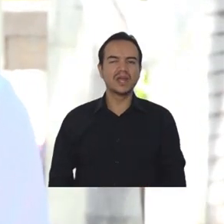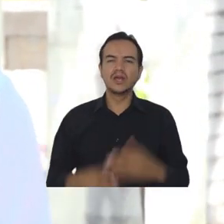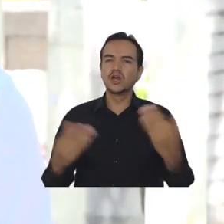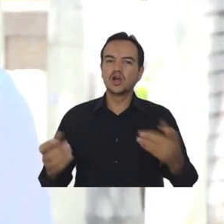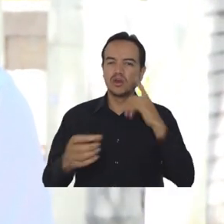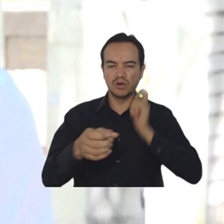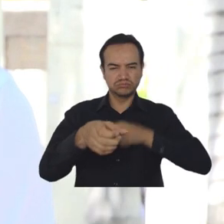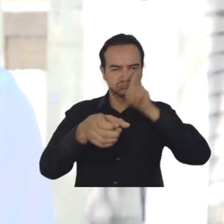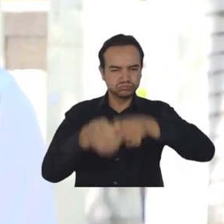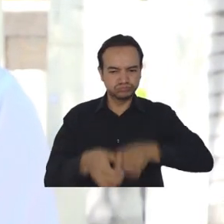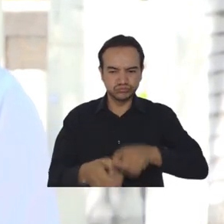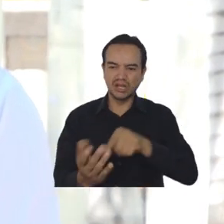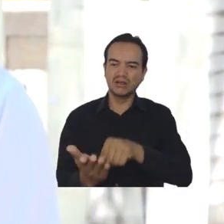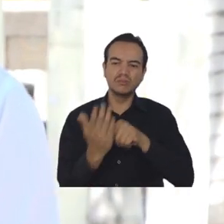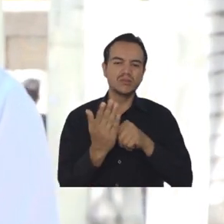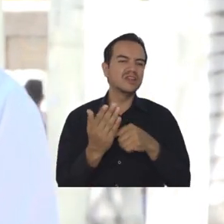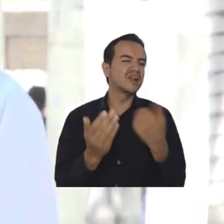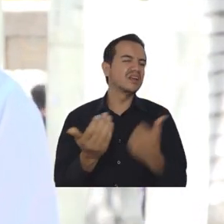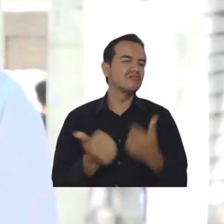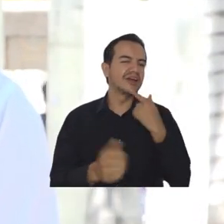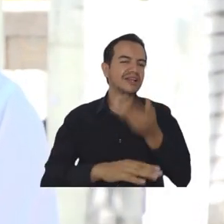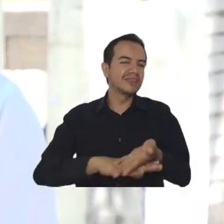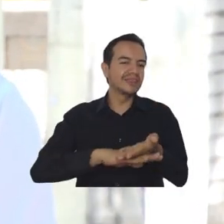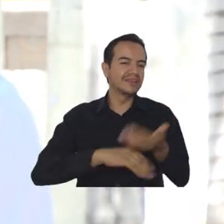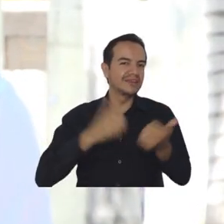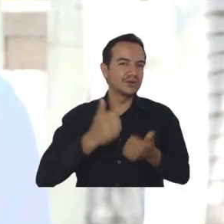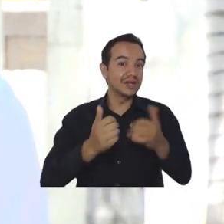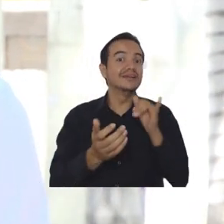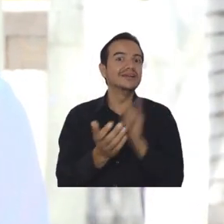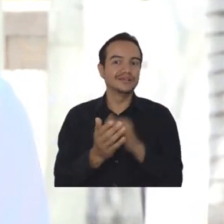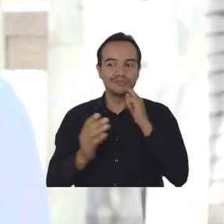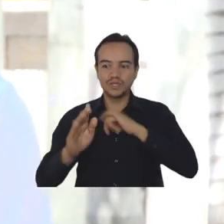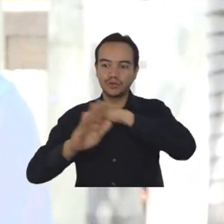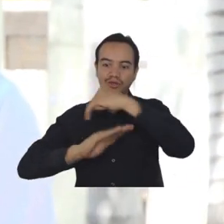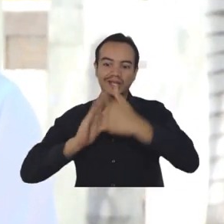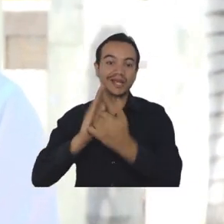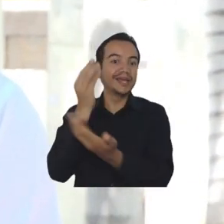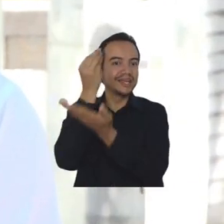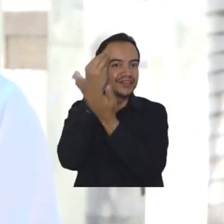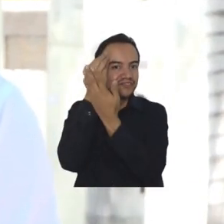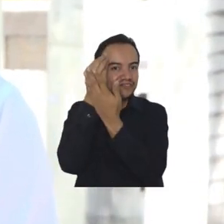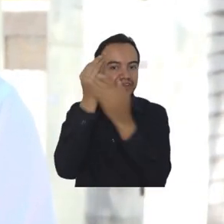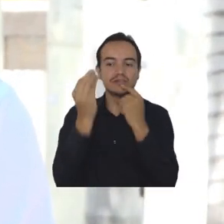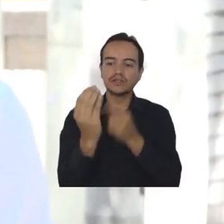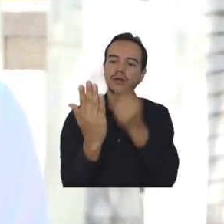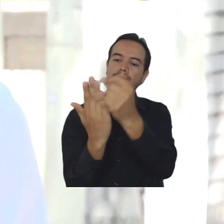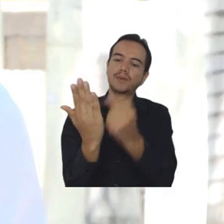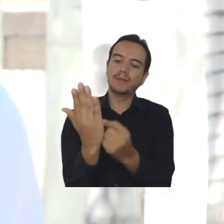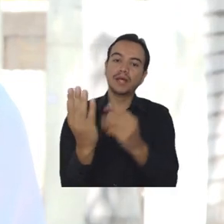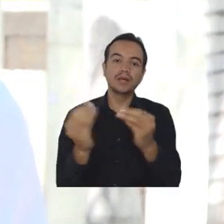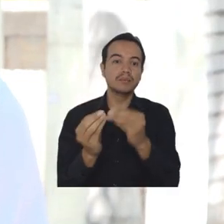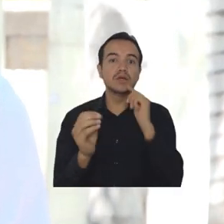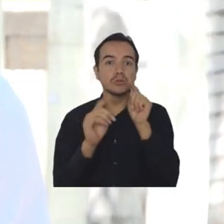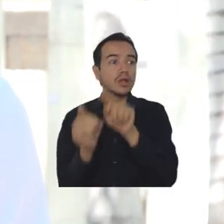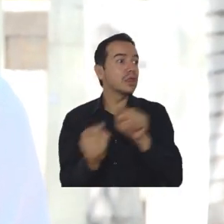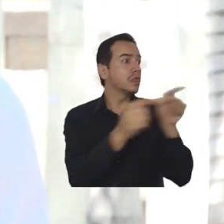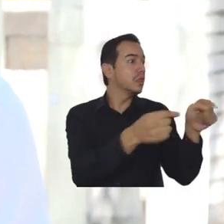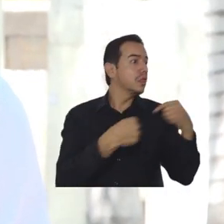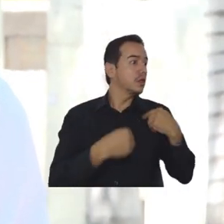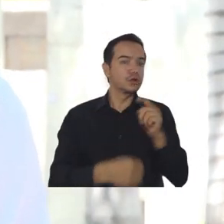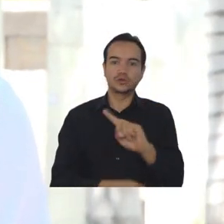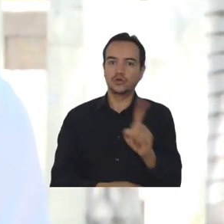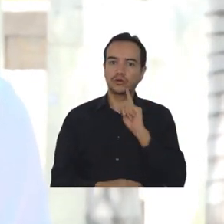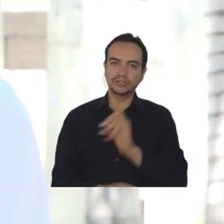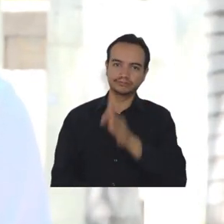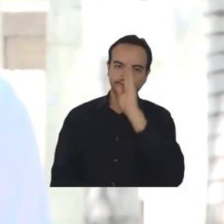través de los resultados de las pruebas ICFES-SABER-11. Aquí no existen intermediarios, todo se hace a través de la página web de admisiones. Toda la